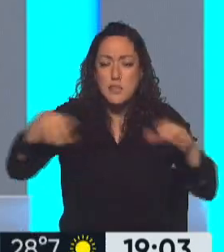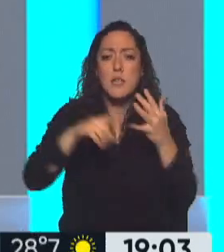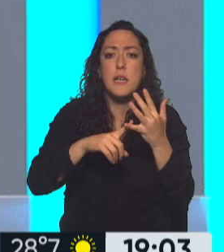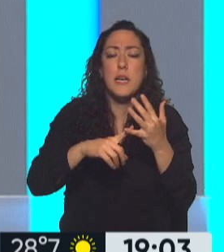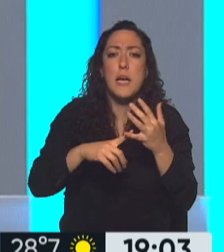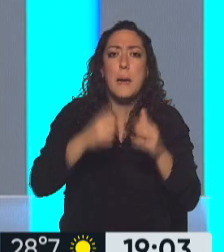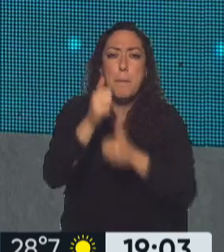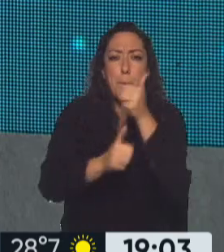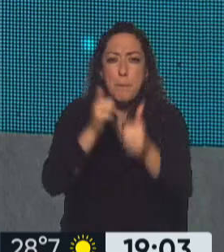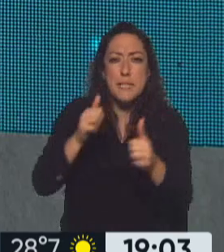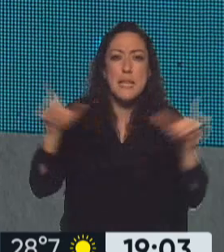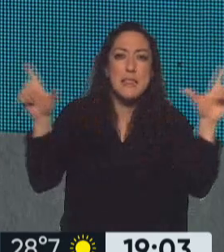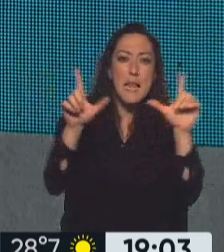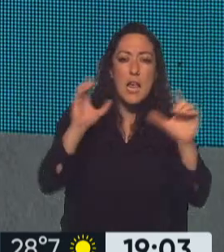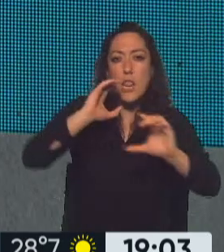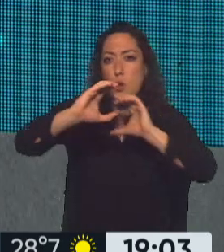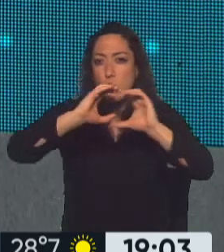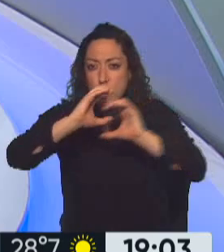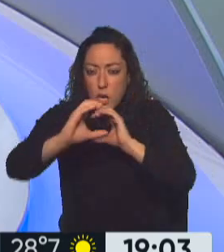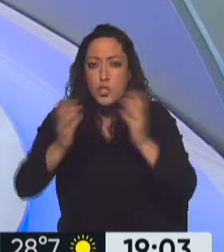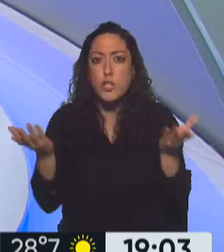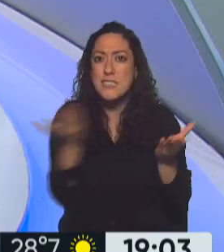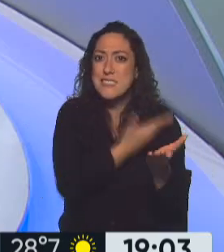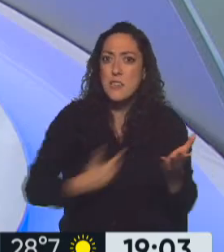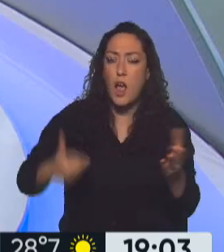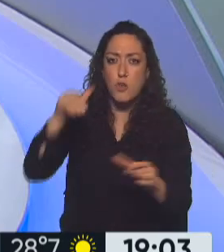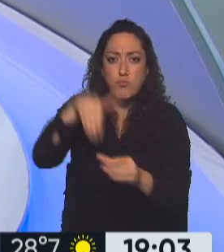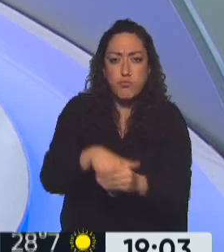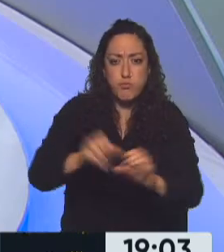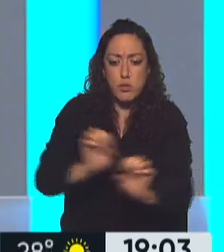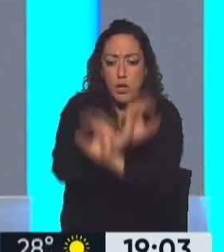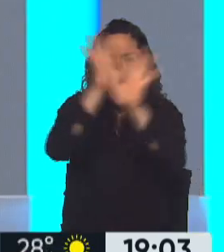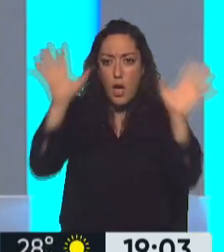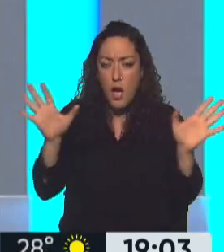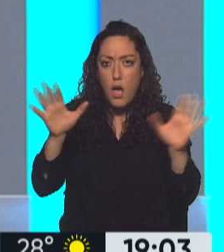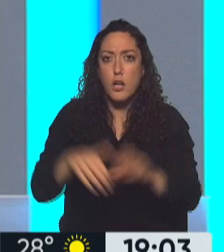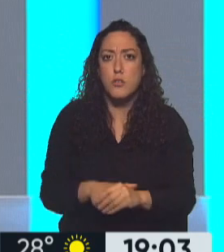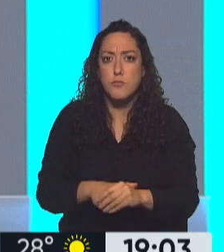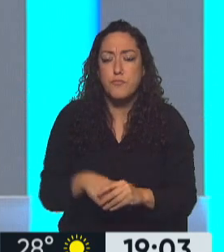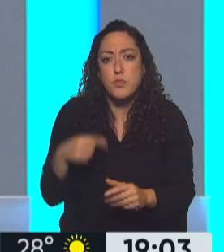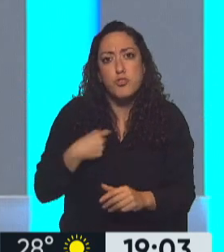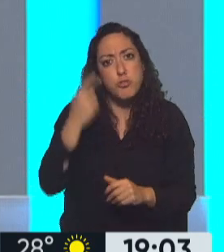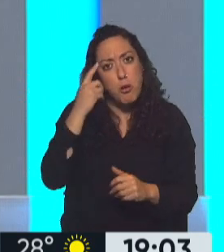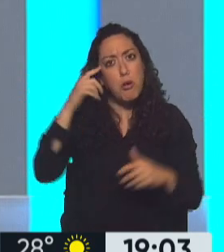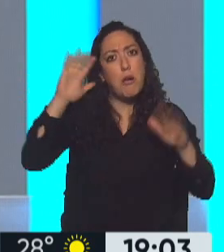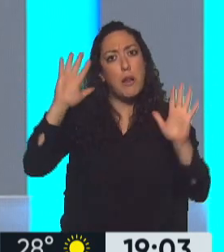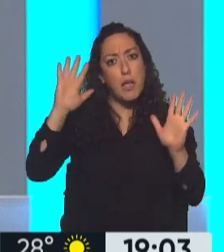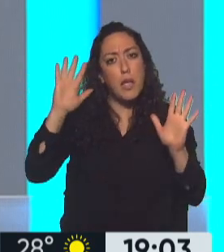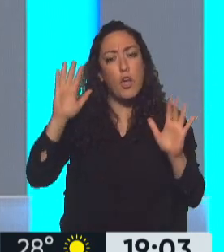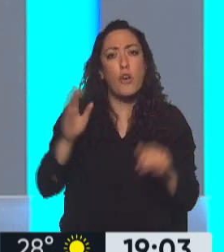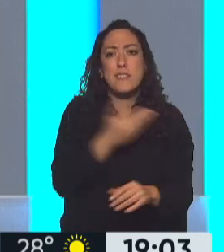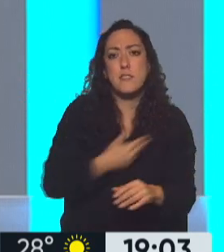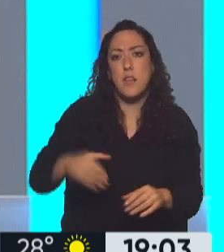telecomunicaciones una impronta muy marcada no de la intervención Estatal así es y creo que eh el rol del